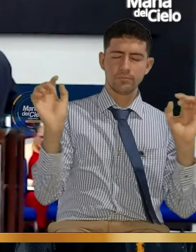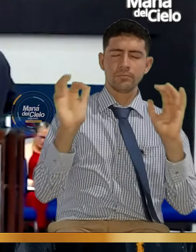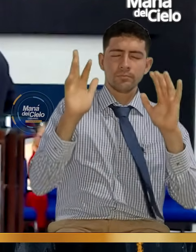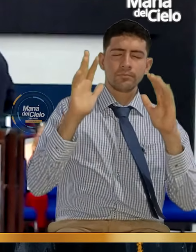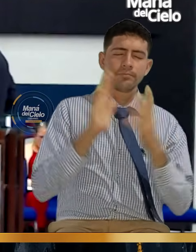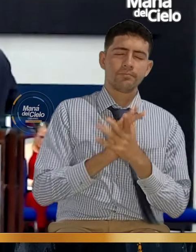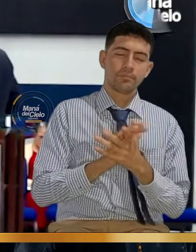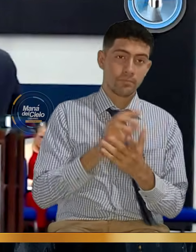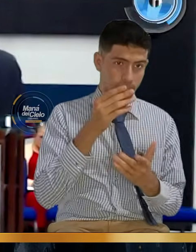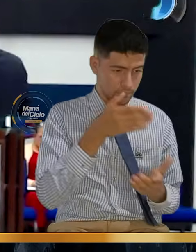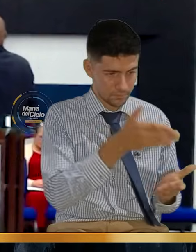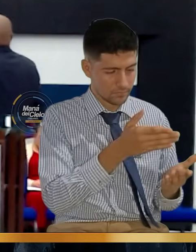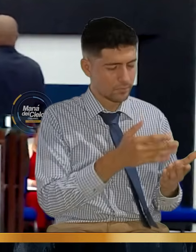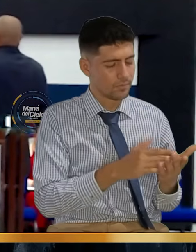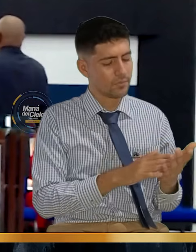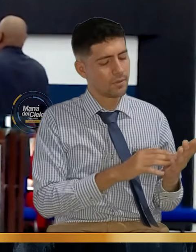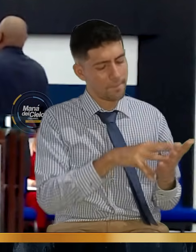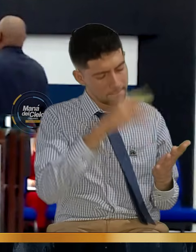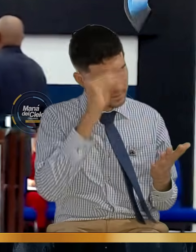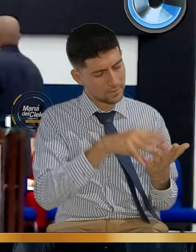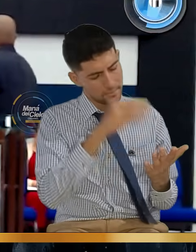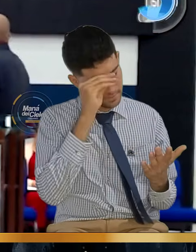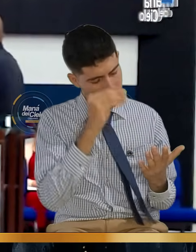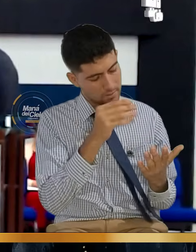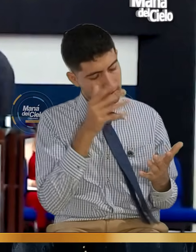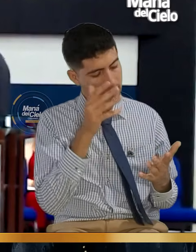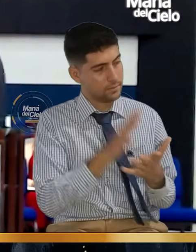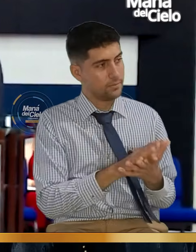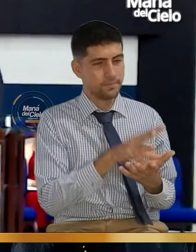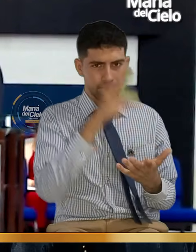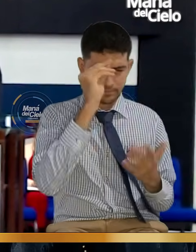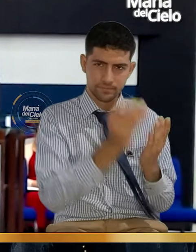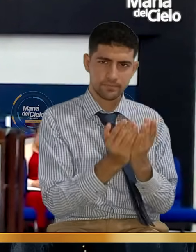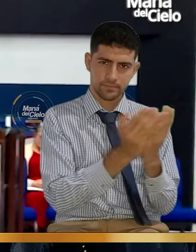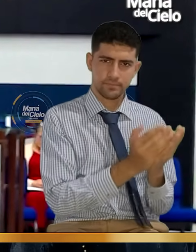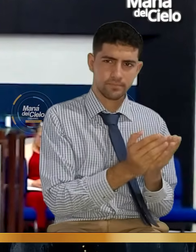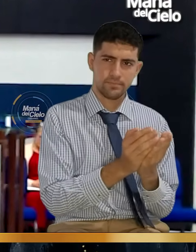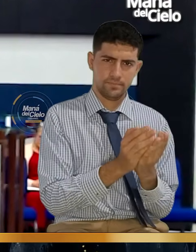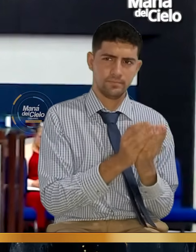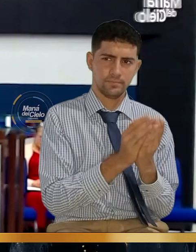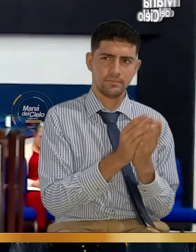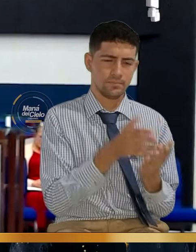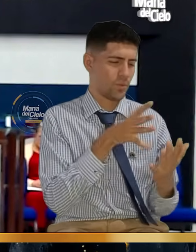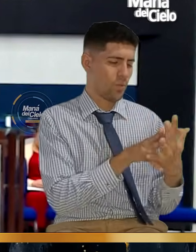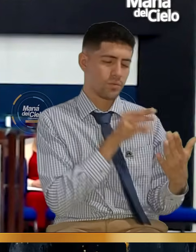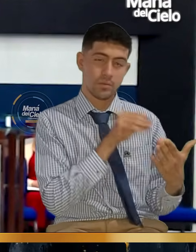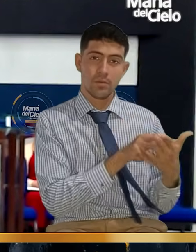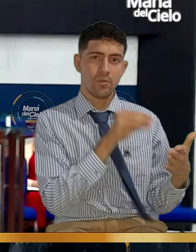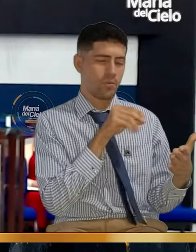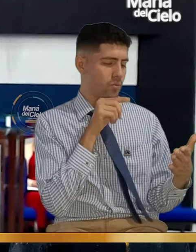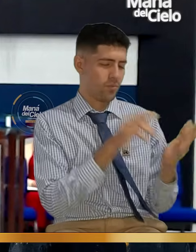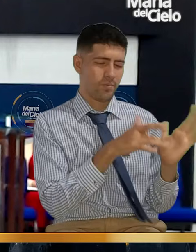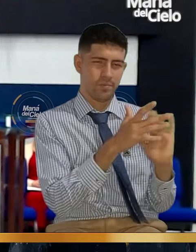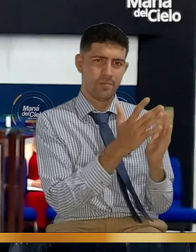Porque vosotros os parece que en ellas tenéis la vida eterna. Y ellas, dijo el Señor, dan